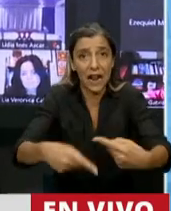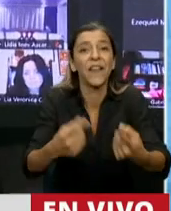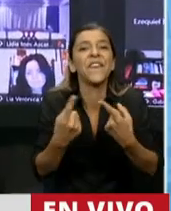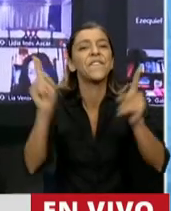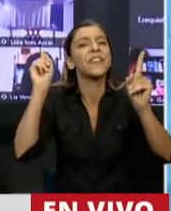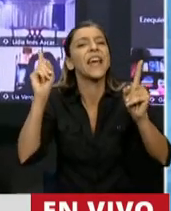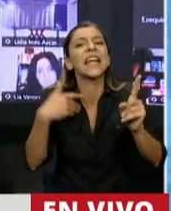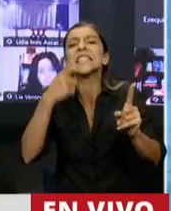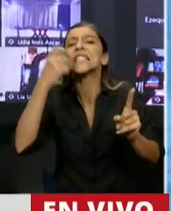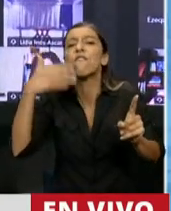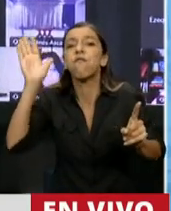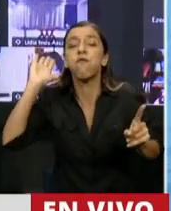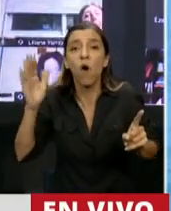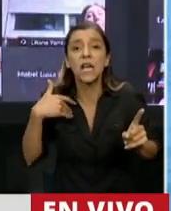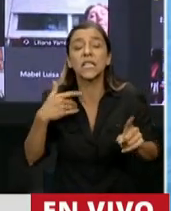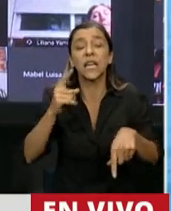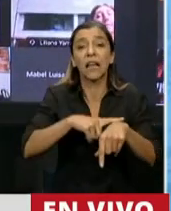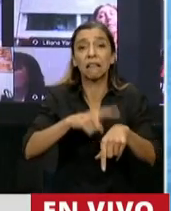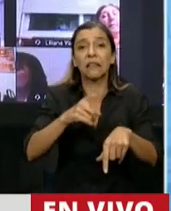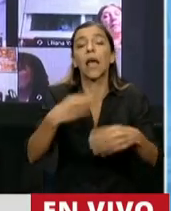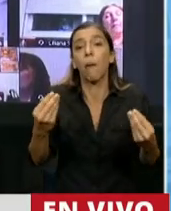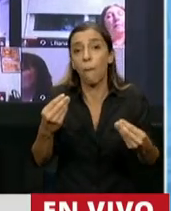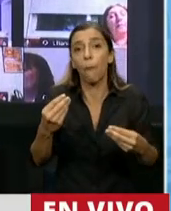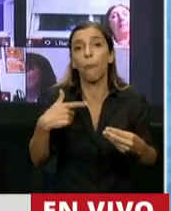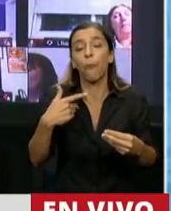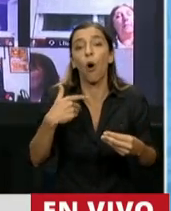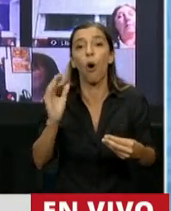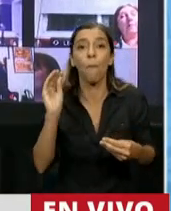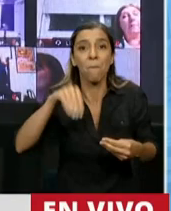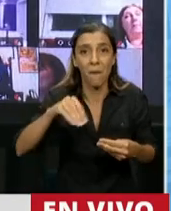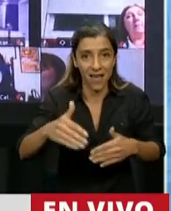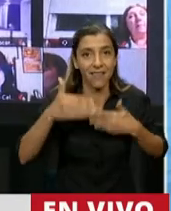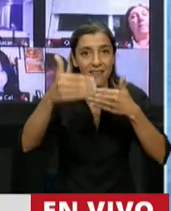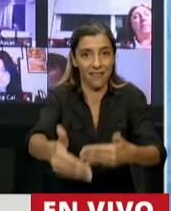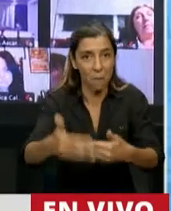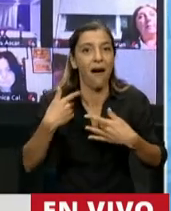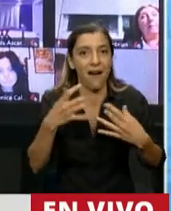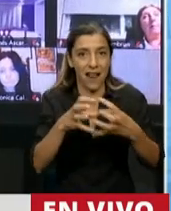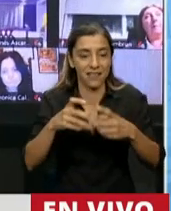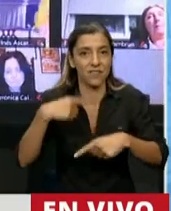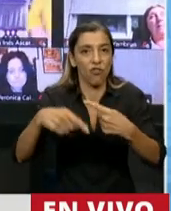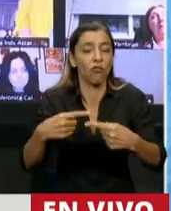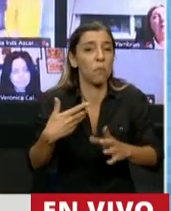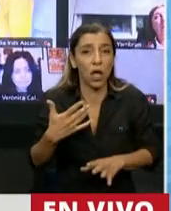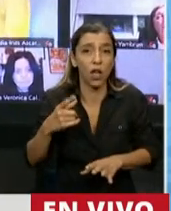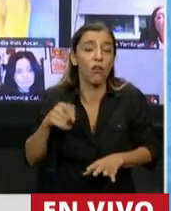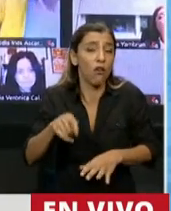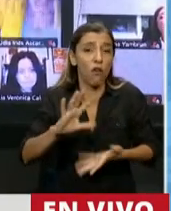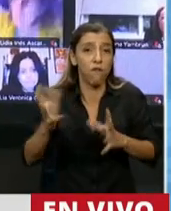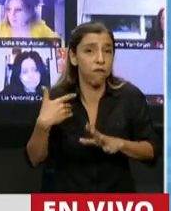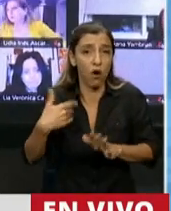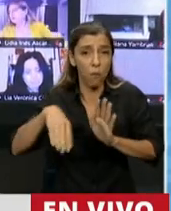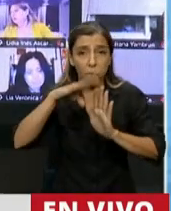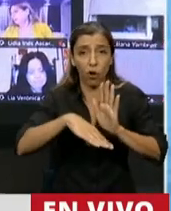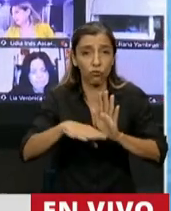hubiera habido prórroga de ordinarias a las 0 horas por una razón constitucional no de protocolo la